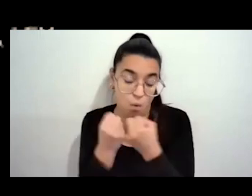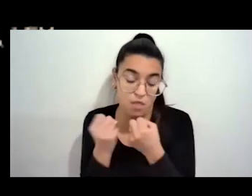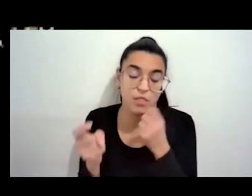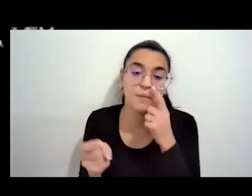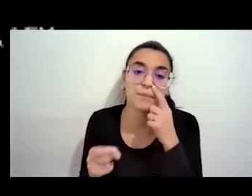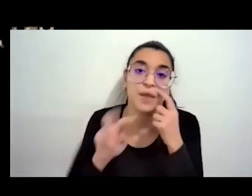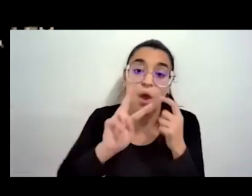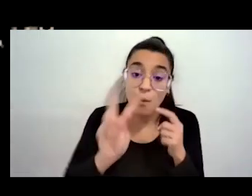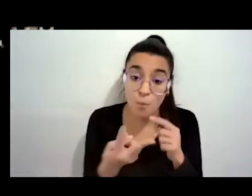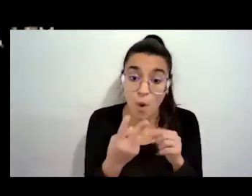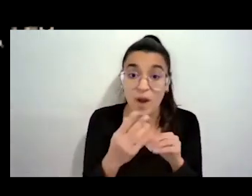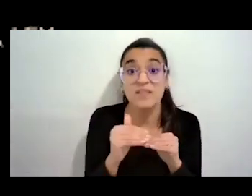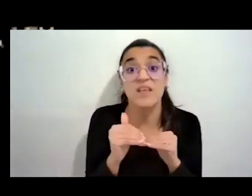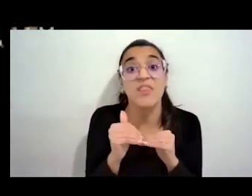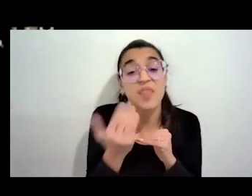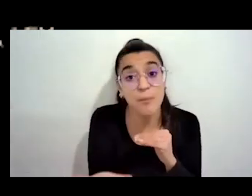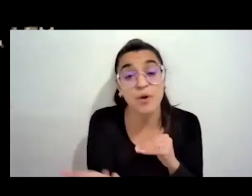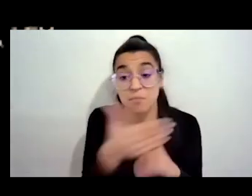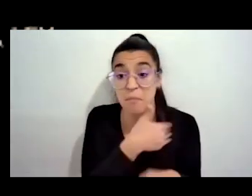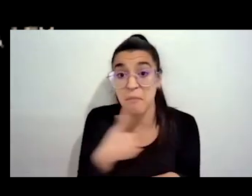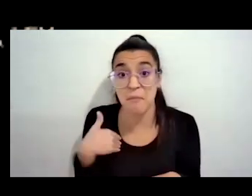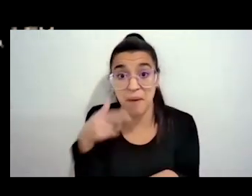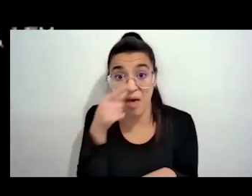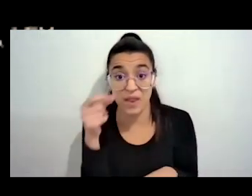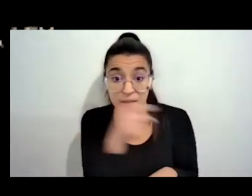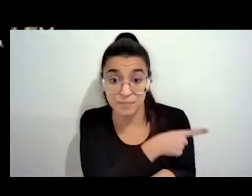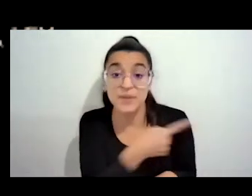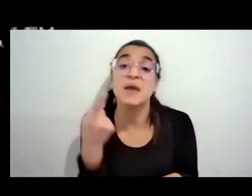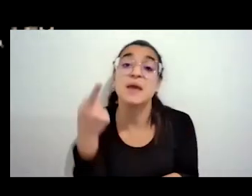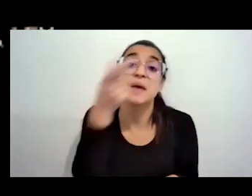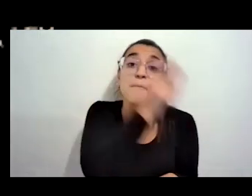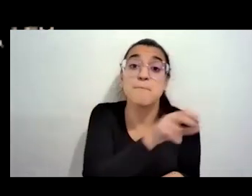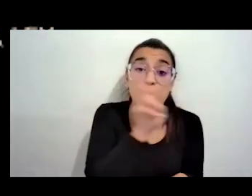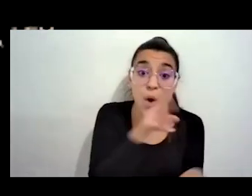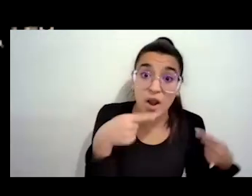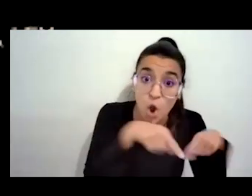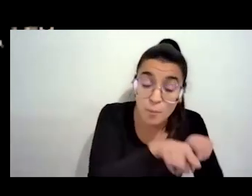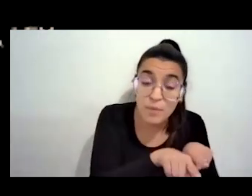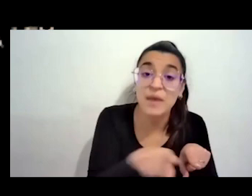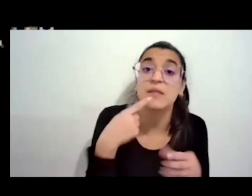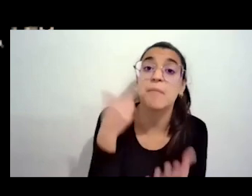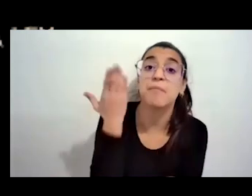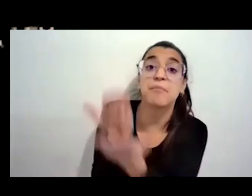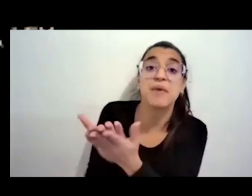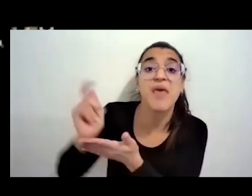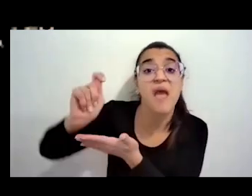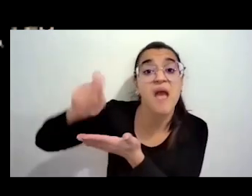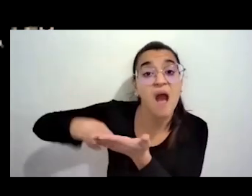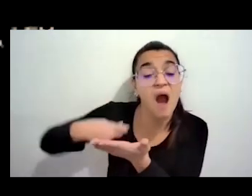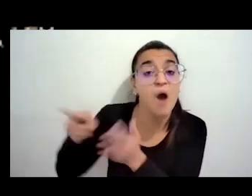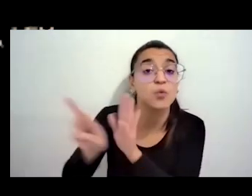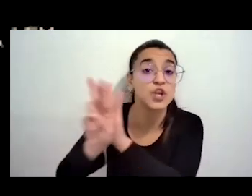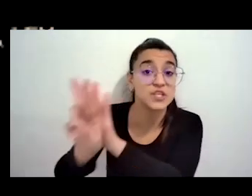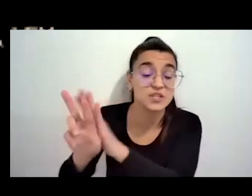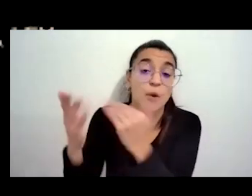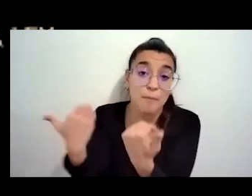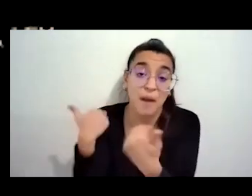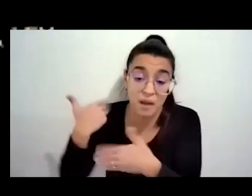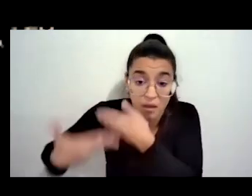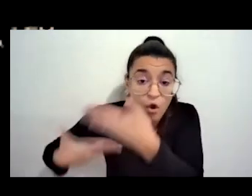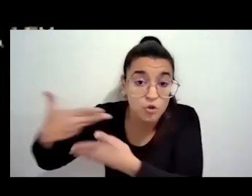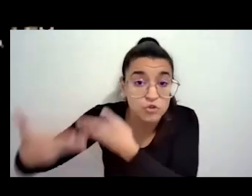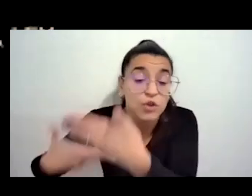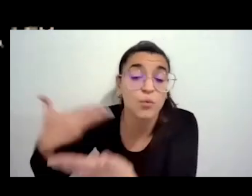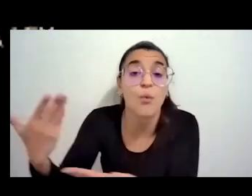del paciente, sus padres y la conviviente solicitaron autorización judicial para que se llevara a cabo el